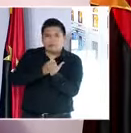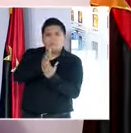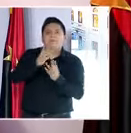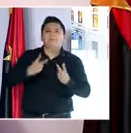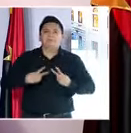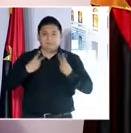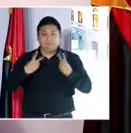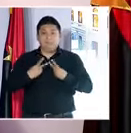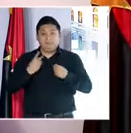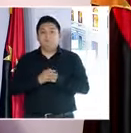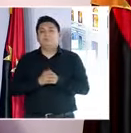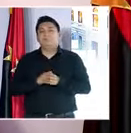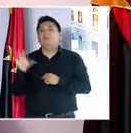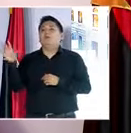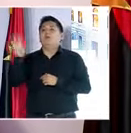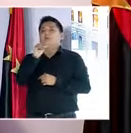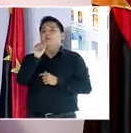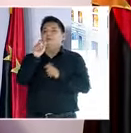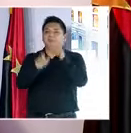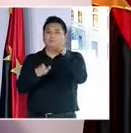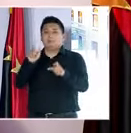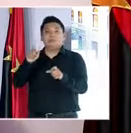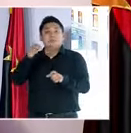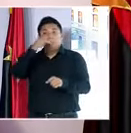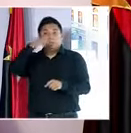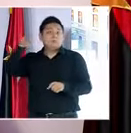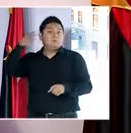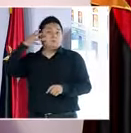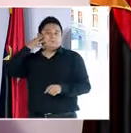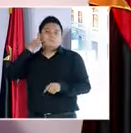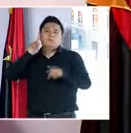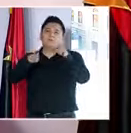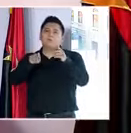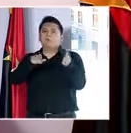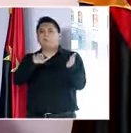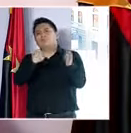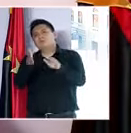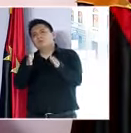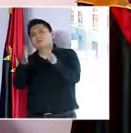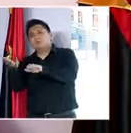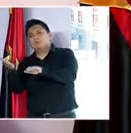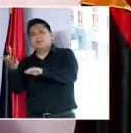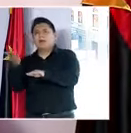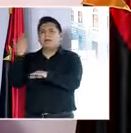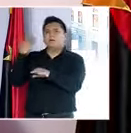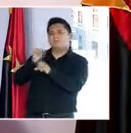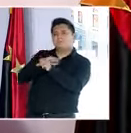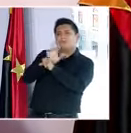A todos los norte santandereanos que fallecieron en esta pandemia